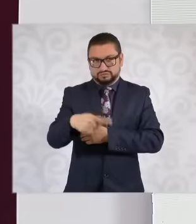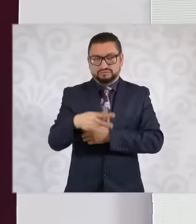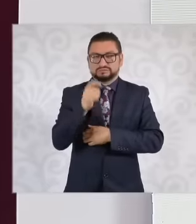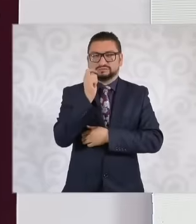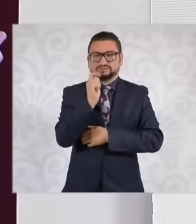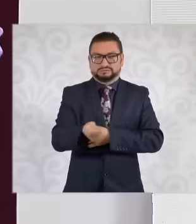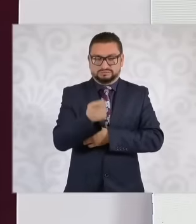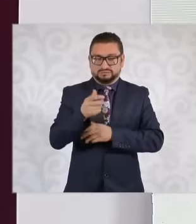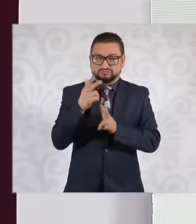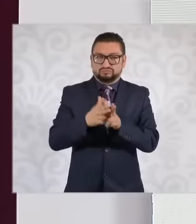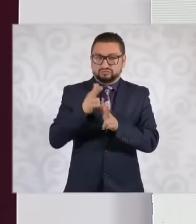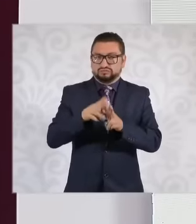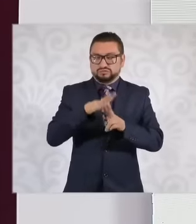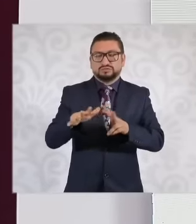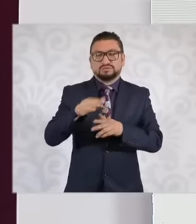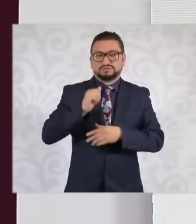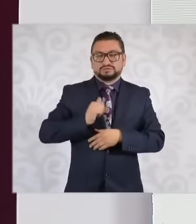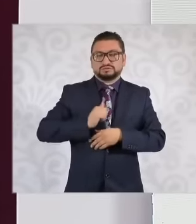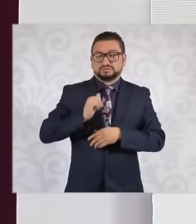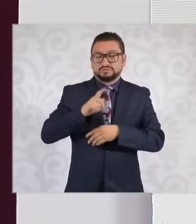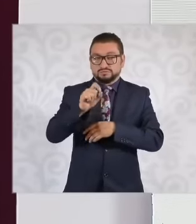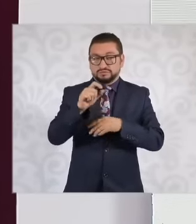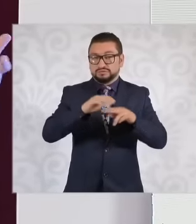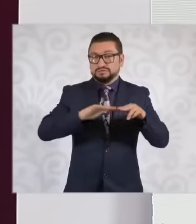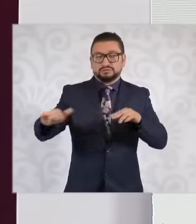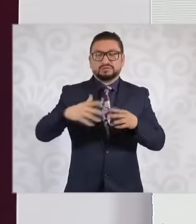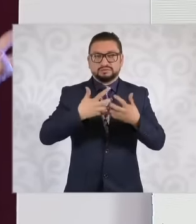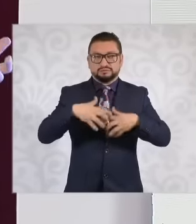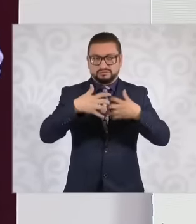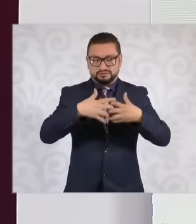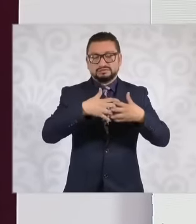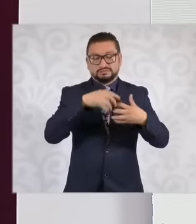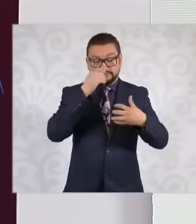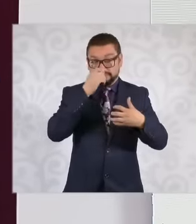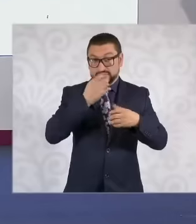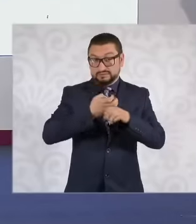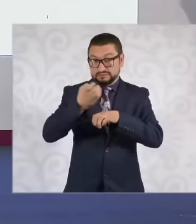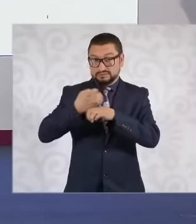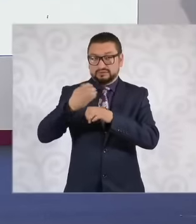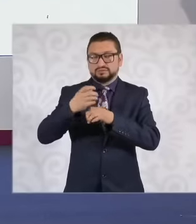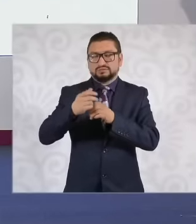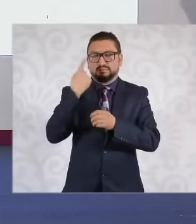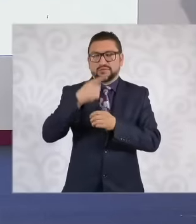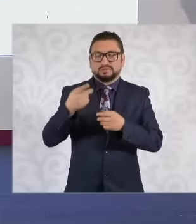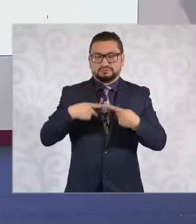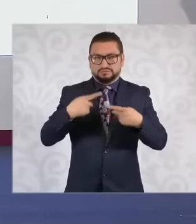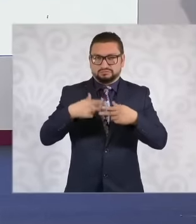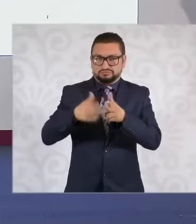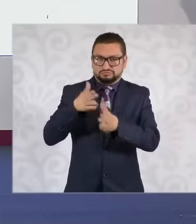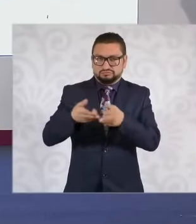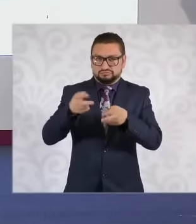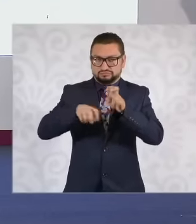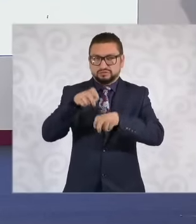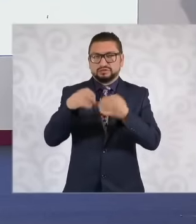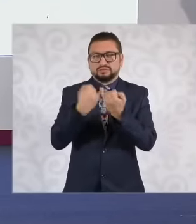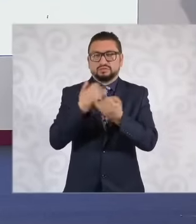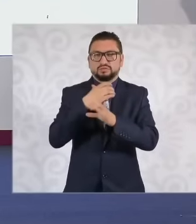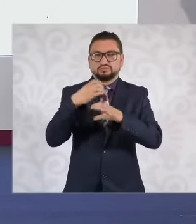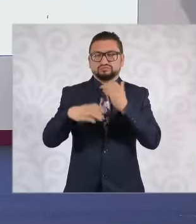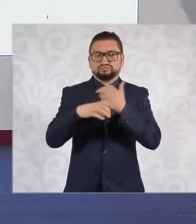quiere decir que la mayor parte del siglo XX operó una empresa pública, estatal, los servicios de pasajero y los servicios de carga en nuestras vías